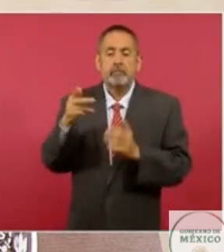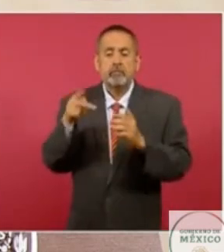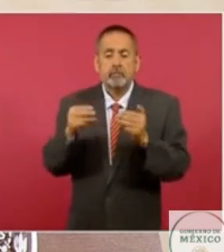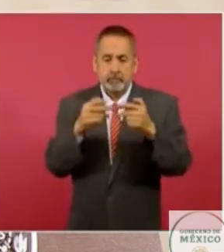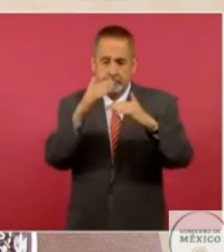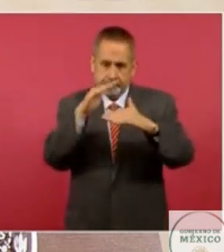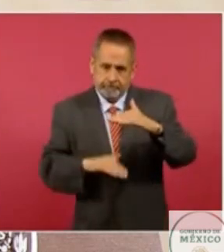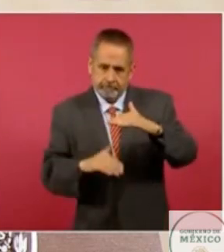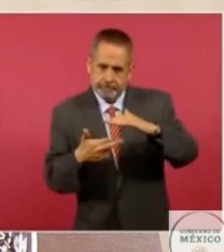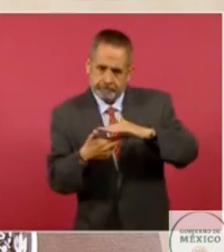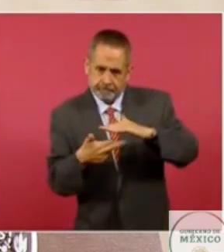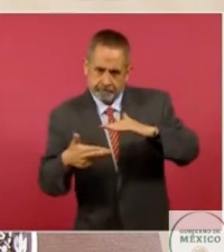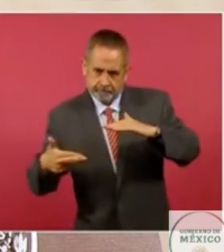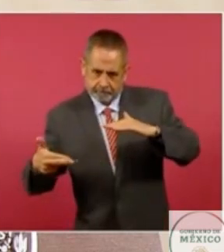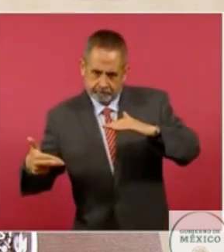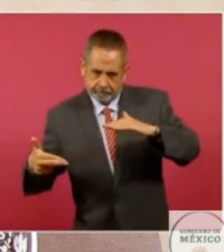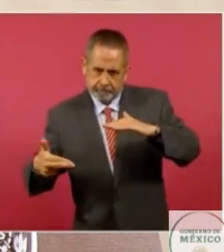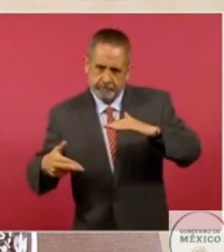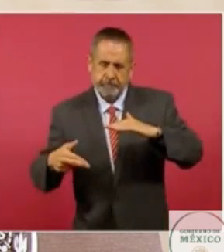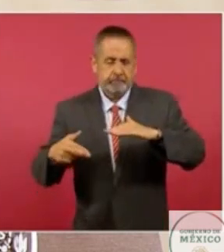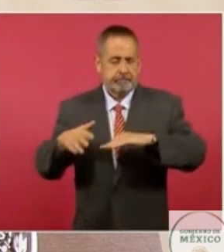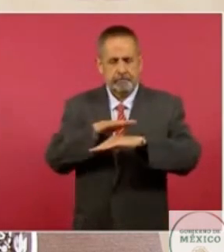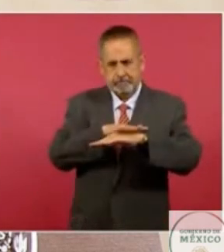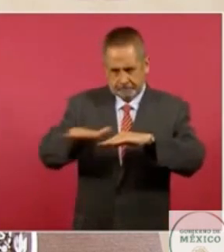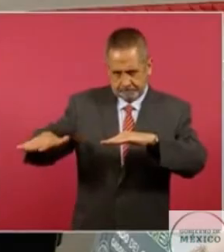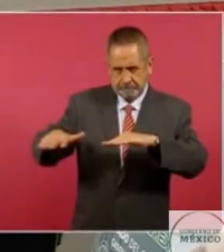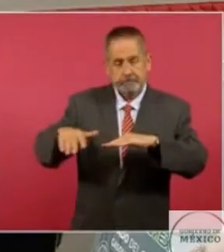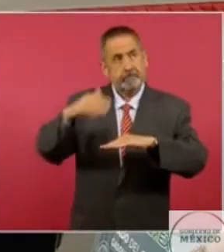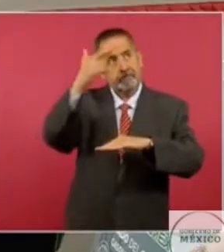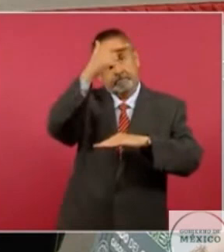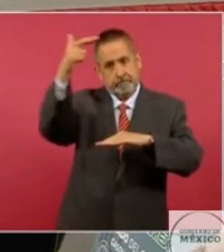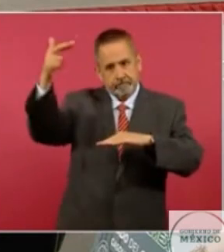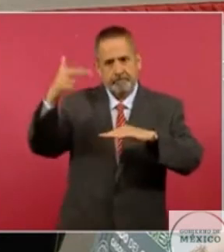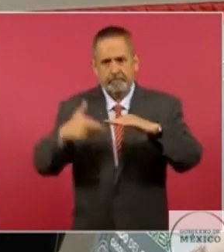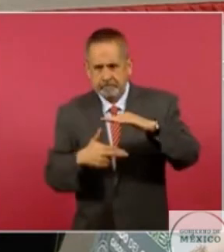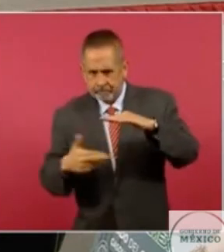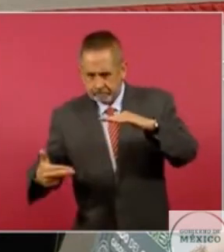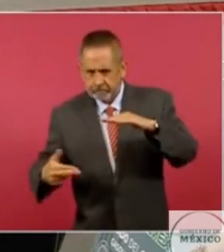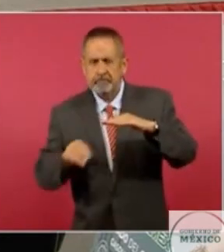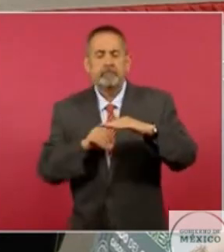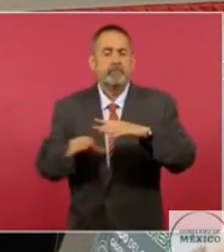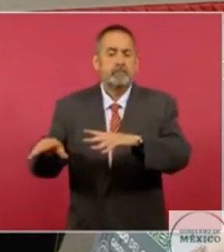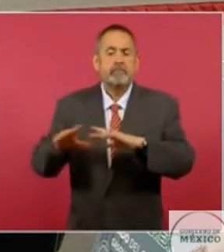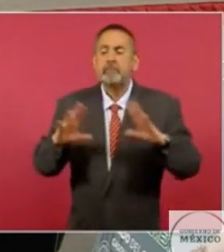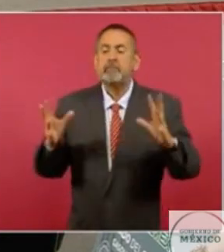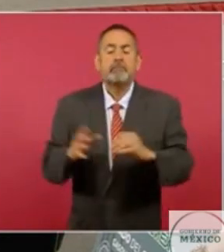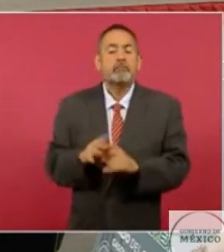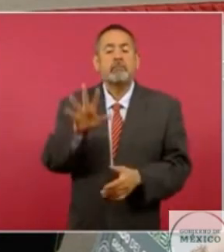subterráneos y se instalan ya en marcha